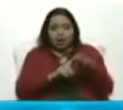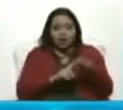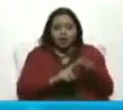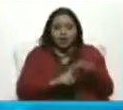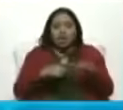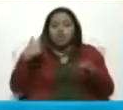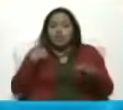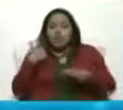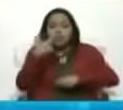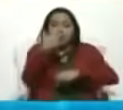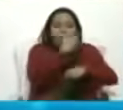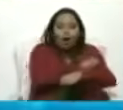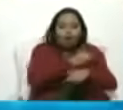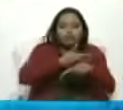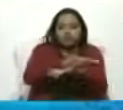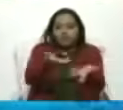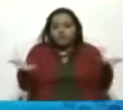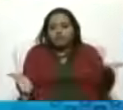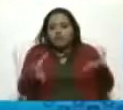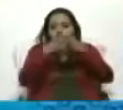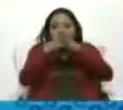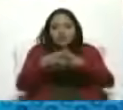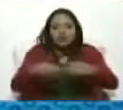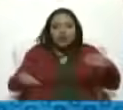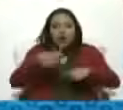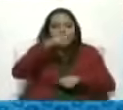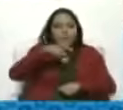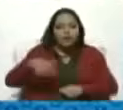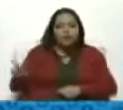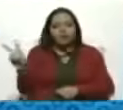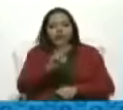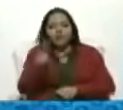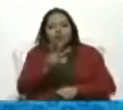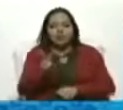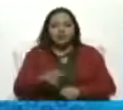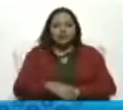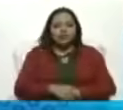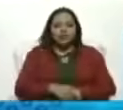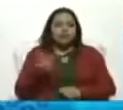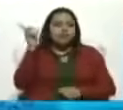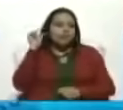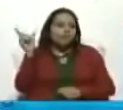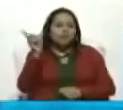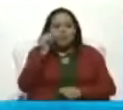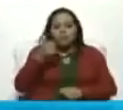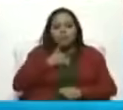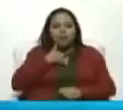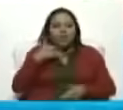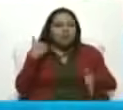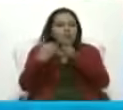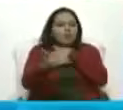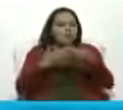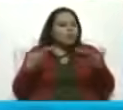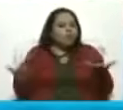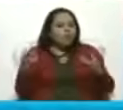vacuné para proteger a todos los venezolanos y venezolanas sin distinción.